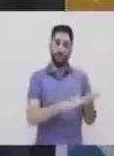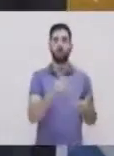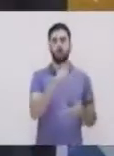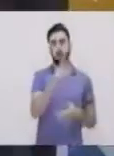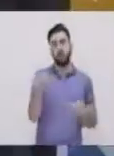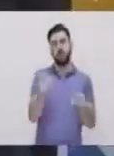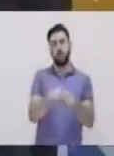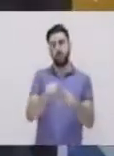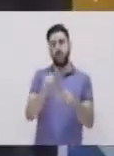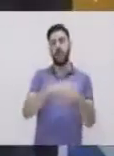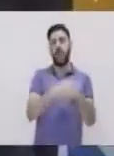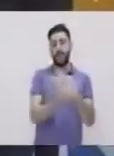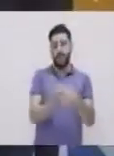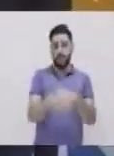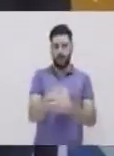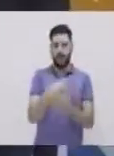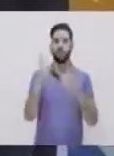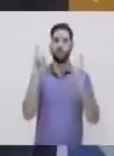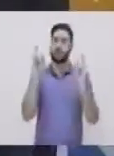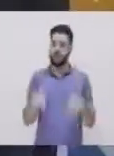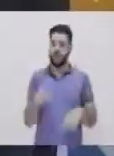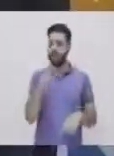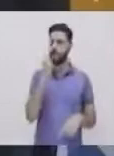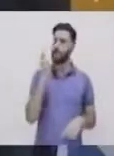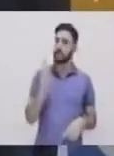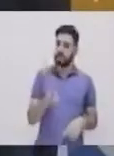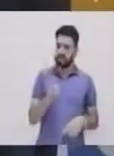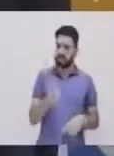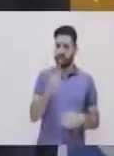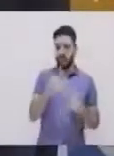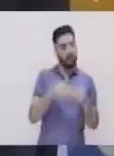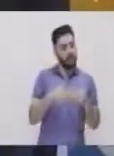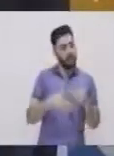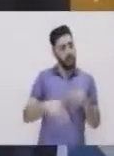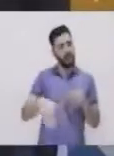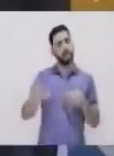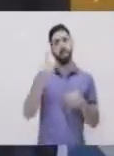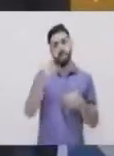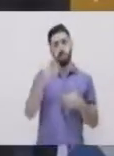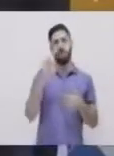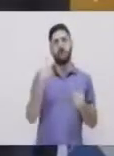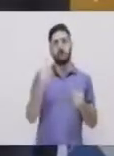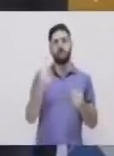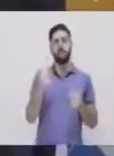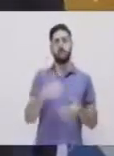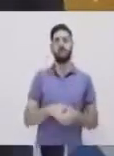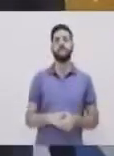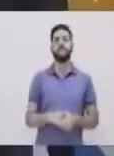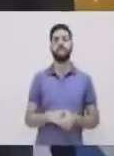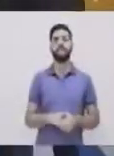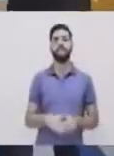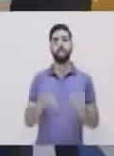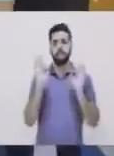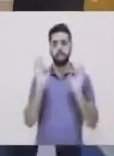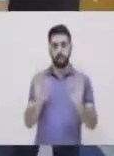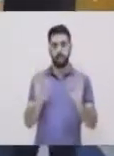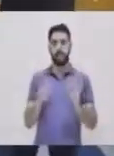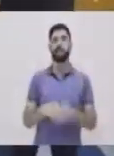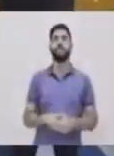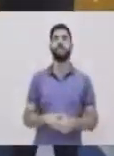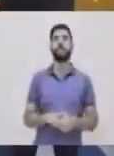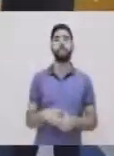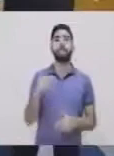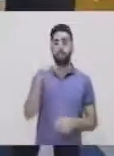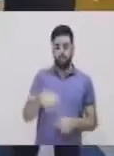Recuerden a todos en casa lavarse muy bien las manos, hacerlo constantemente y mantener su lugar de trabajo muy limpio y ordenado. Profe, si